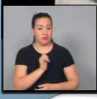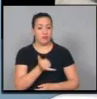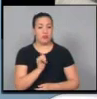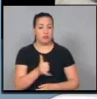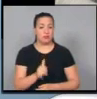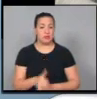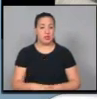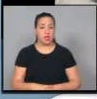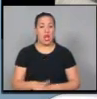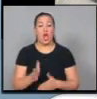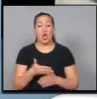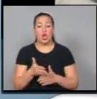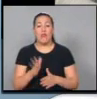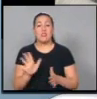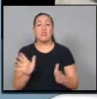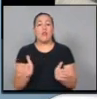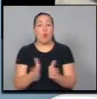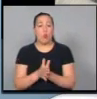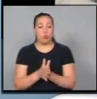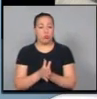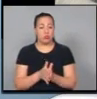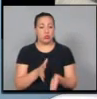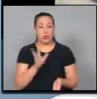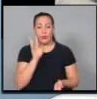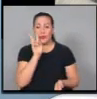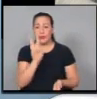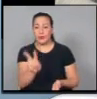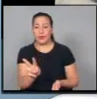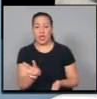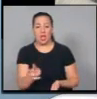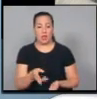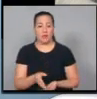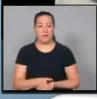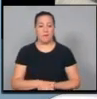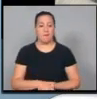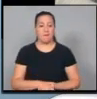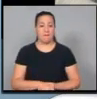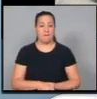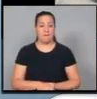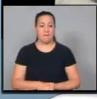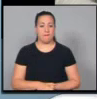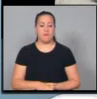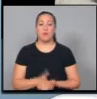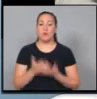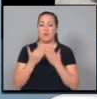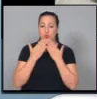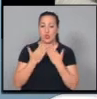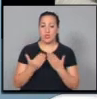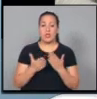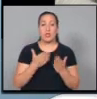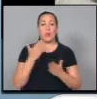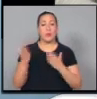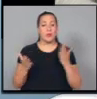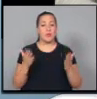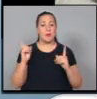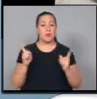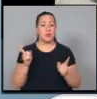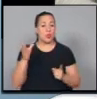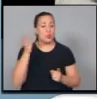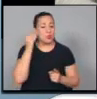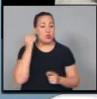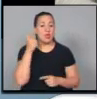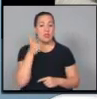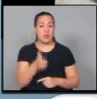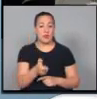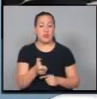sí. La novia estaba con él mientras entraba en el auto. Muchísimas gracias. Bueno, los vecinos son los que escucharon el disparo,